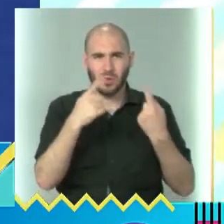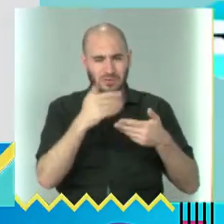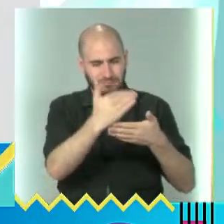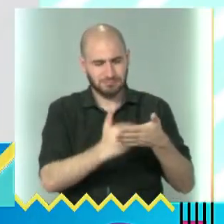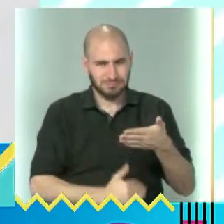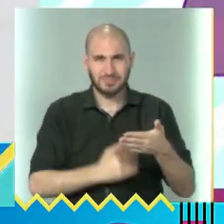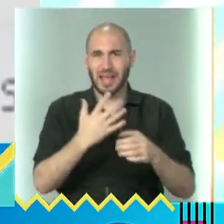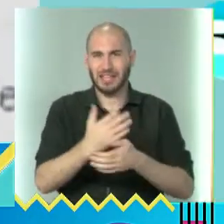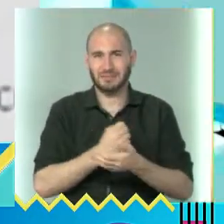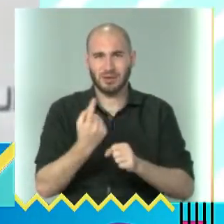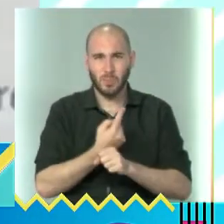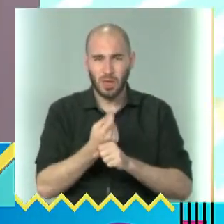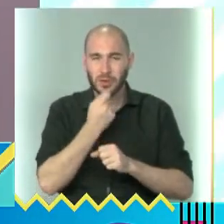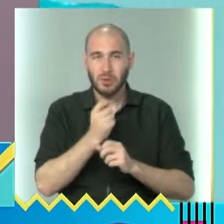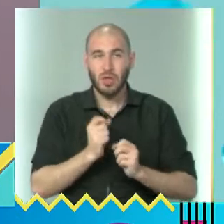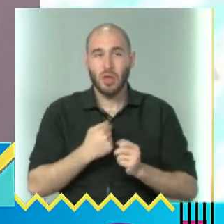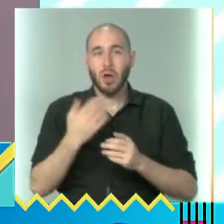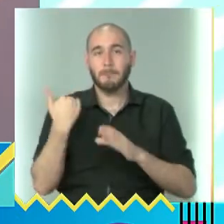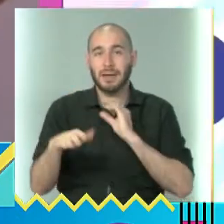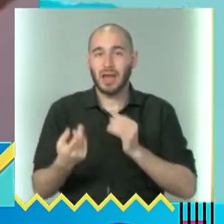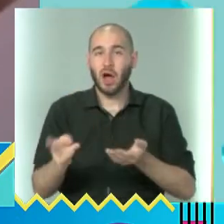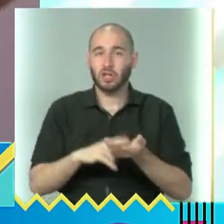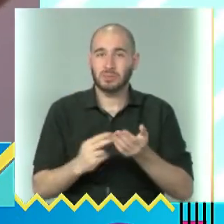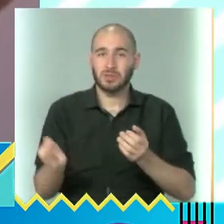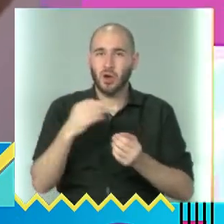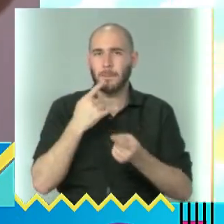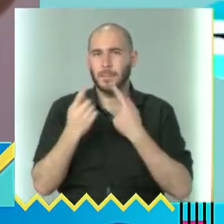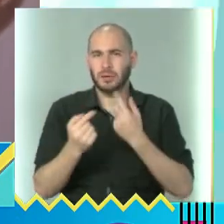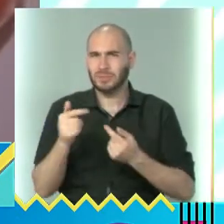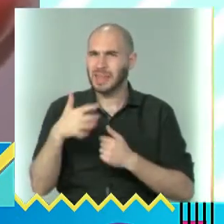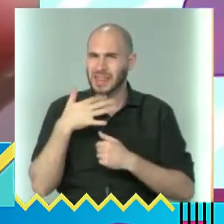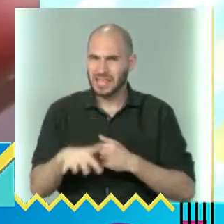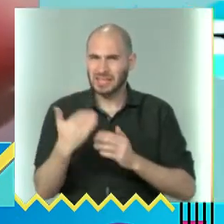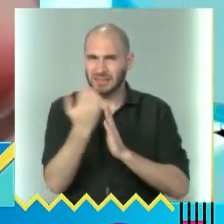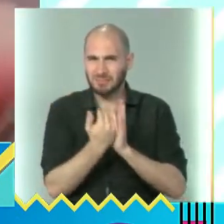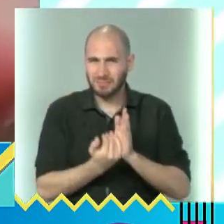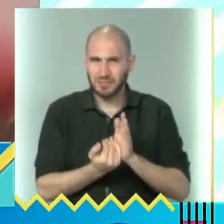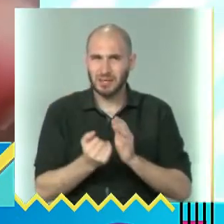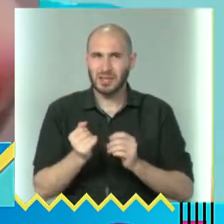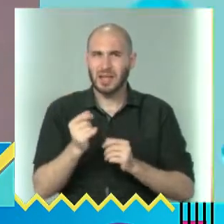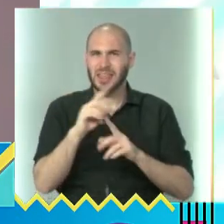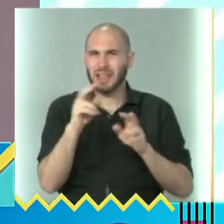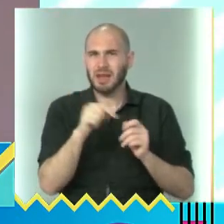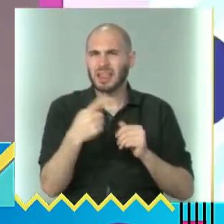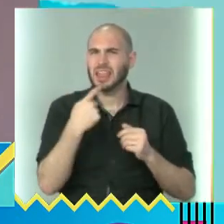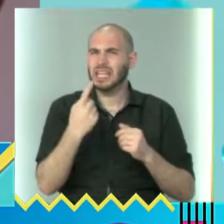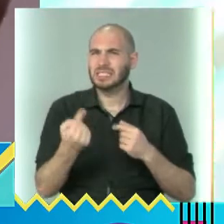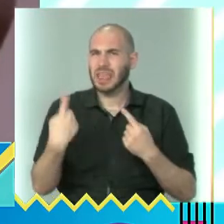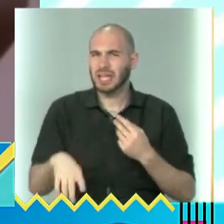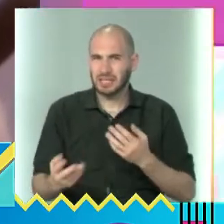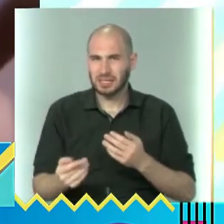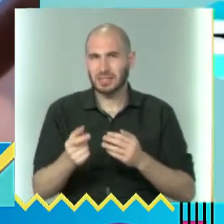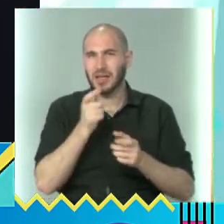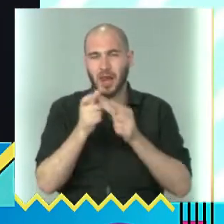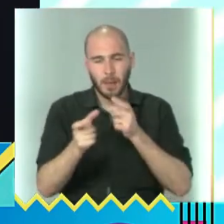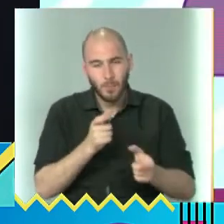Entonces, tan solo con decir, bueno, te lo volvemos a enviar o te enviamos un cuestionario, si entendiste esto, ¿qué decíamos sobre este tema? Y responder